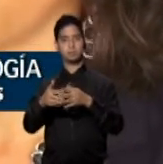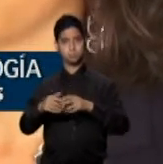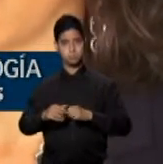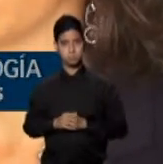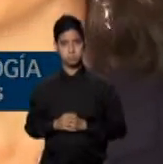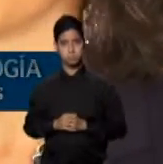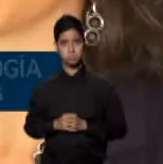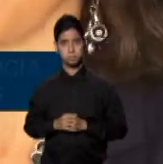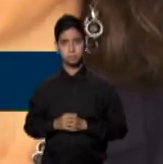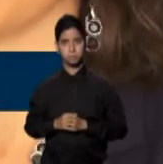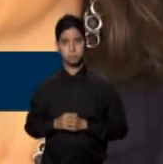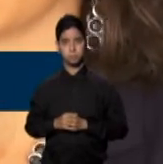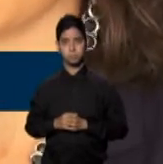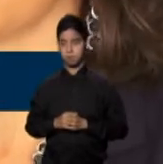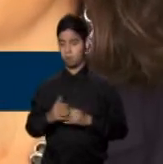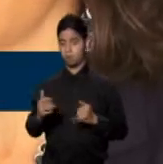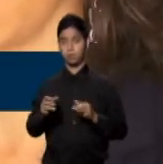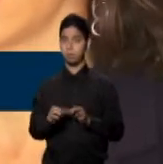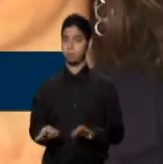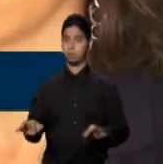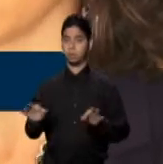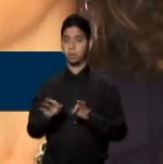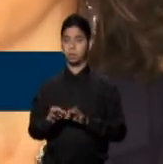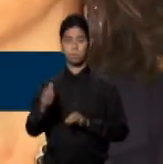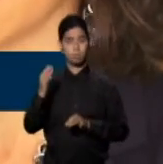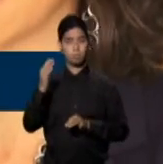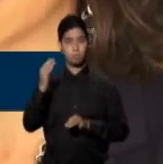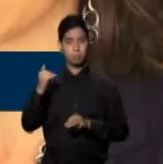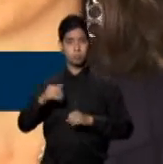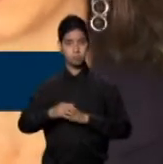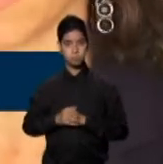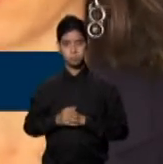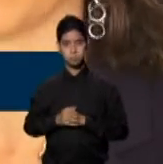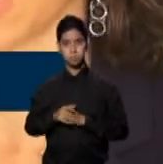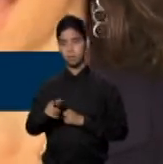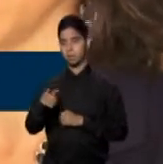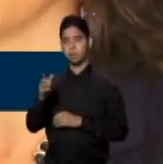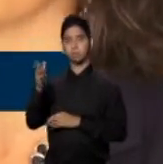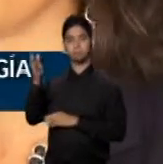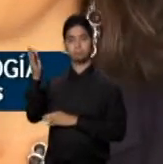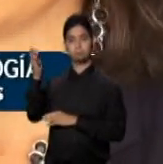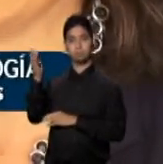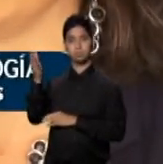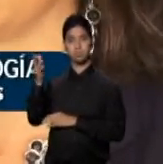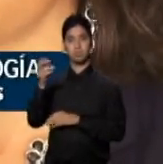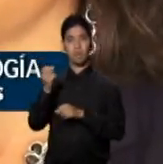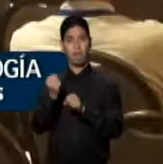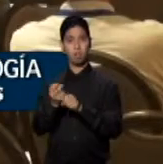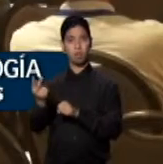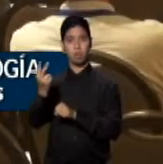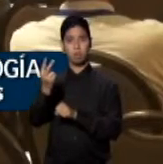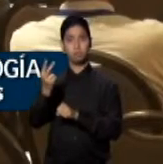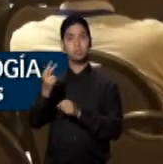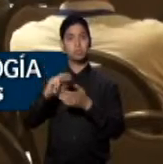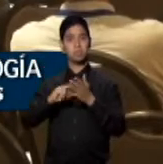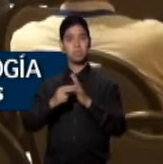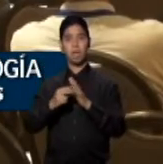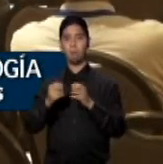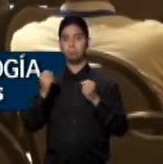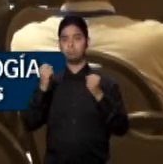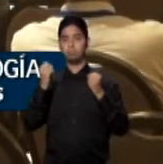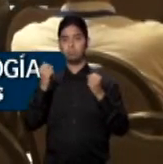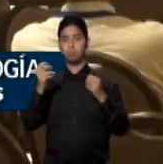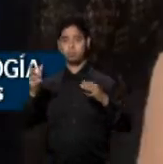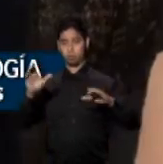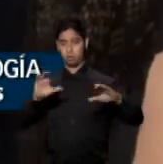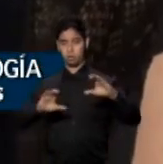un evento sumamente importante porque esta conferencia se celebra cada 2 años y reúne a científicos de todas las